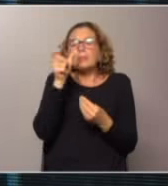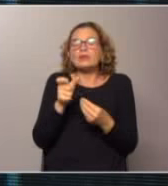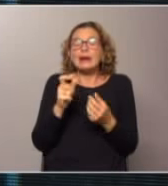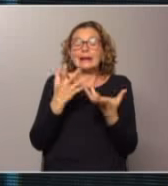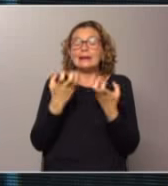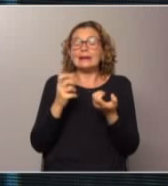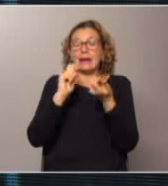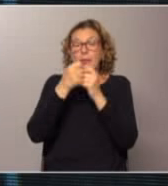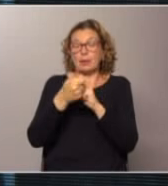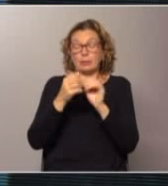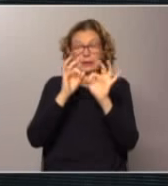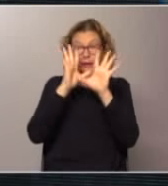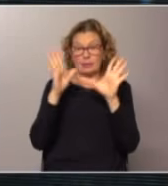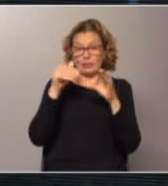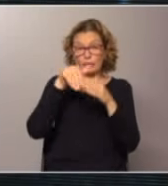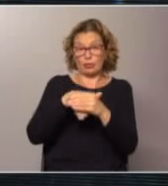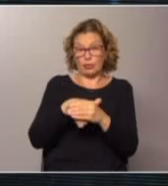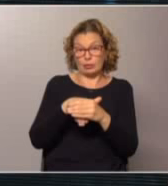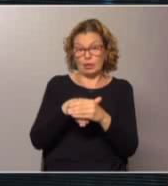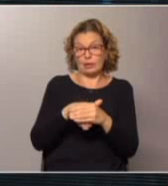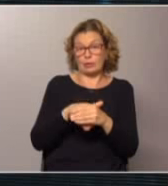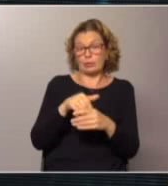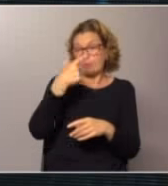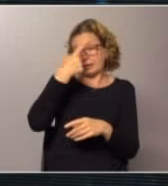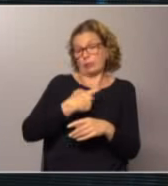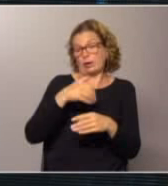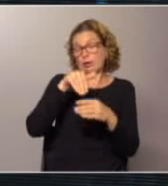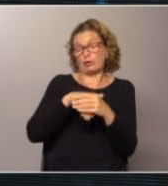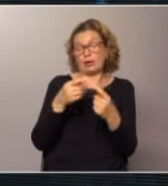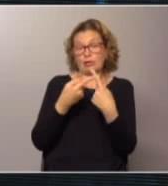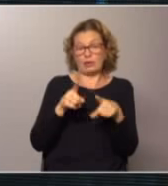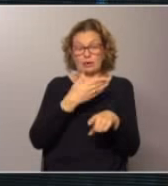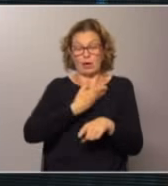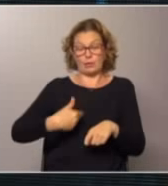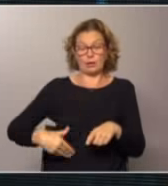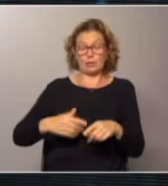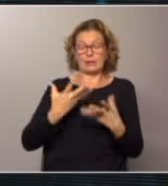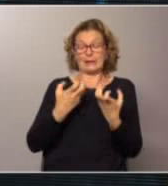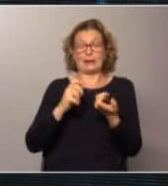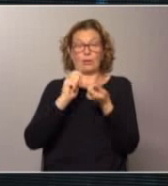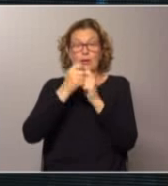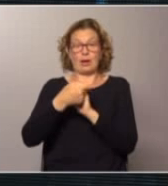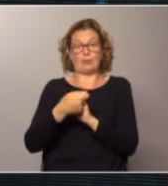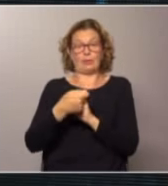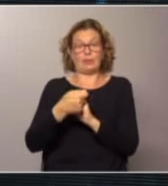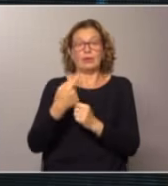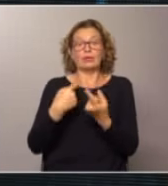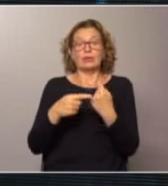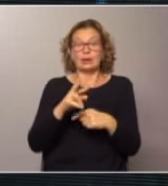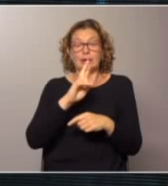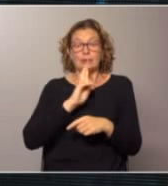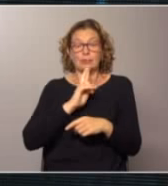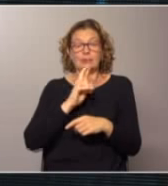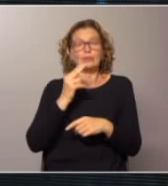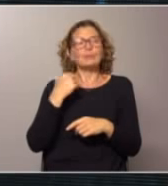cambiar porque claramente cuando se vota y cuando hay gente que vota distinto a lo que está gobernando porque quiero un cambio y yo creo que la respuesta es la